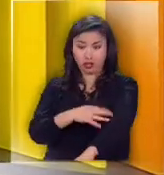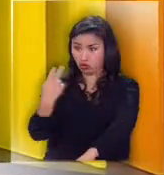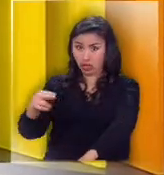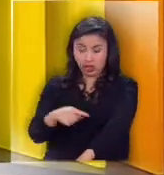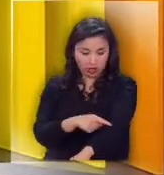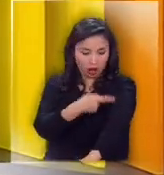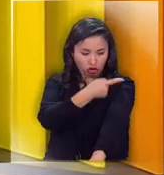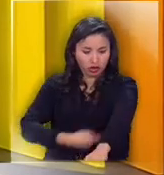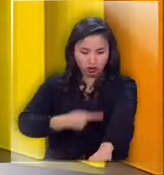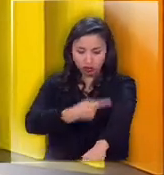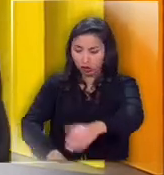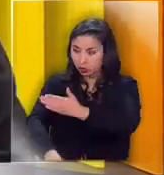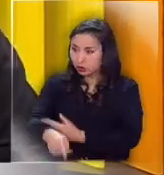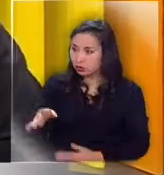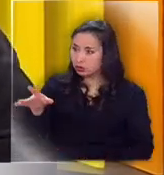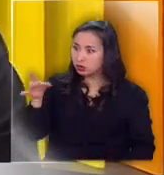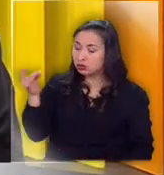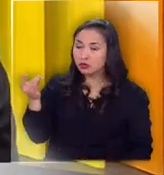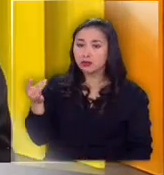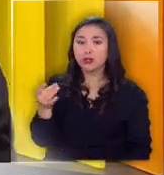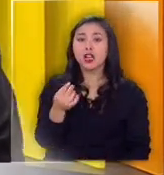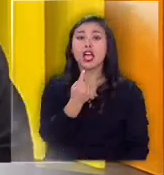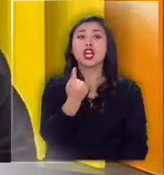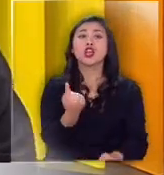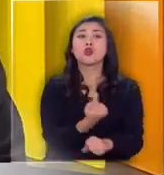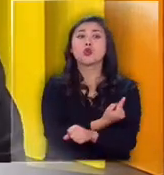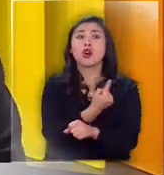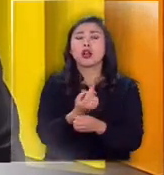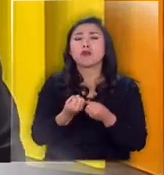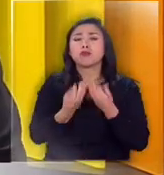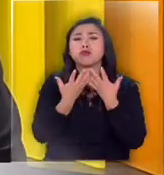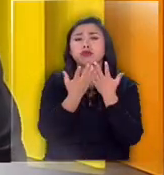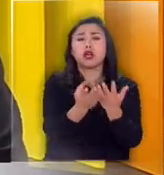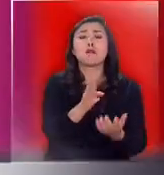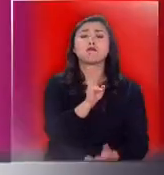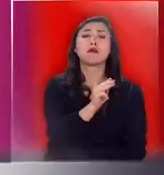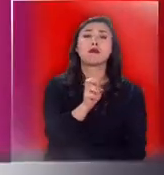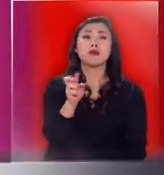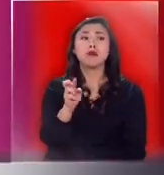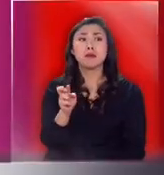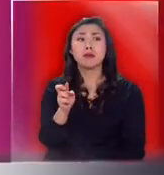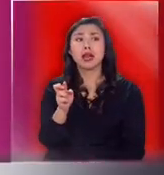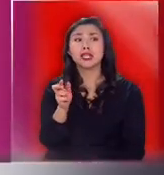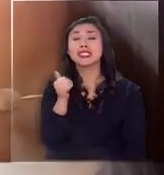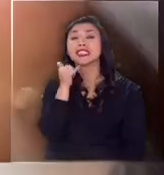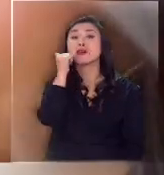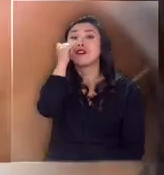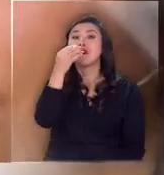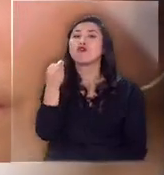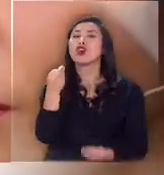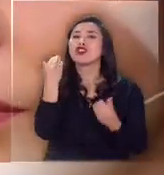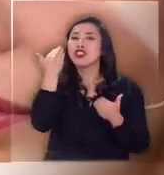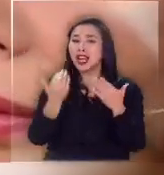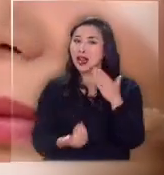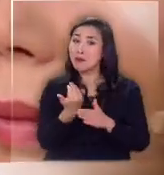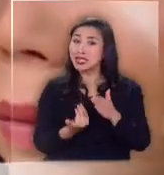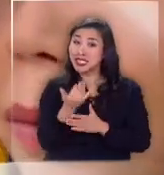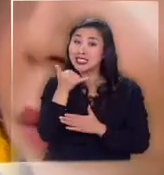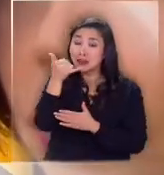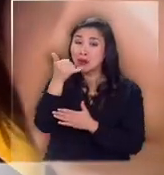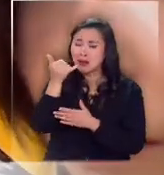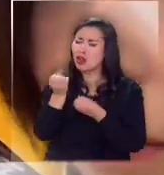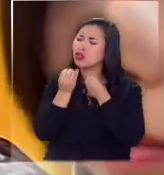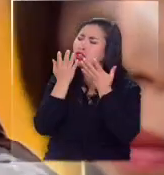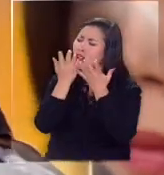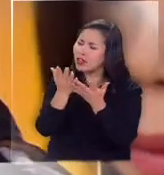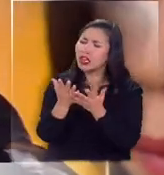todos cortados. No. En menos de una hora, los testimonios de padres que llamaban al Muy Buenos Días relataban el dolor de sus hijos